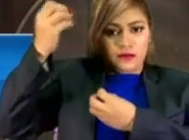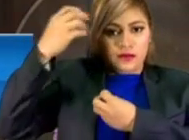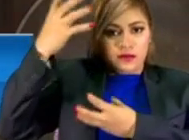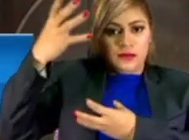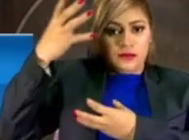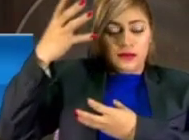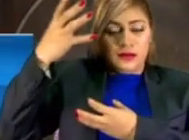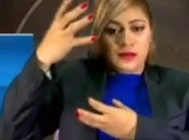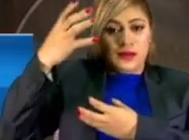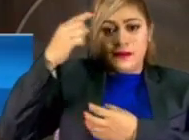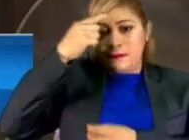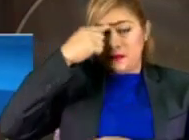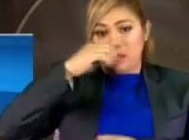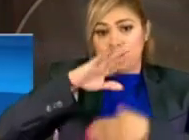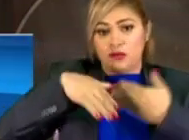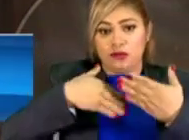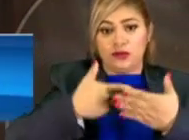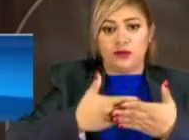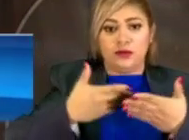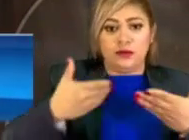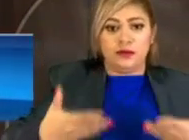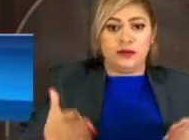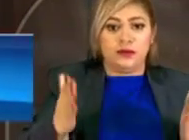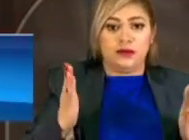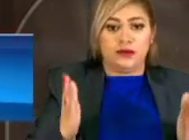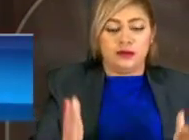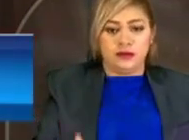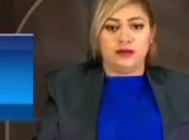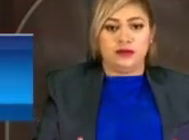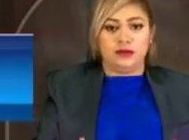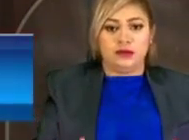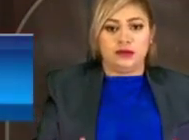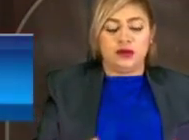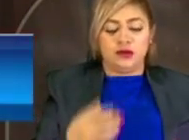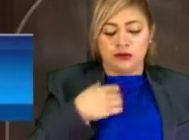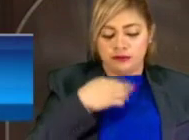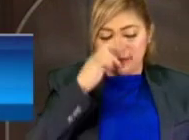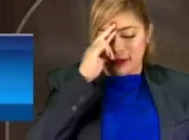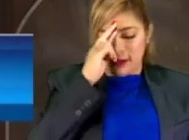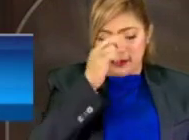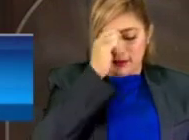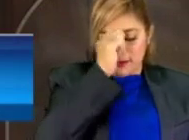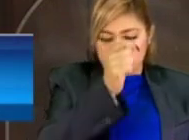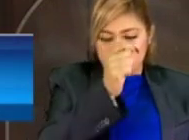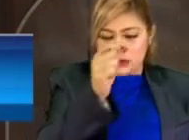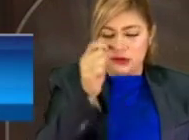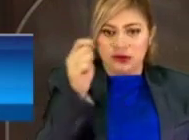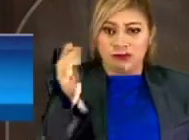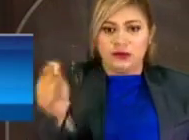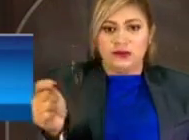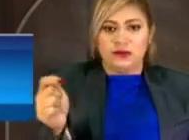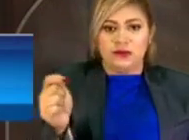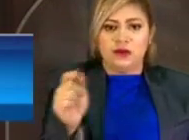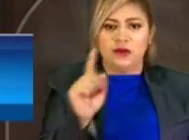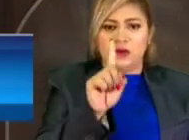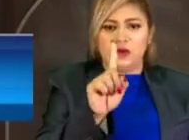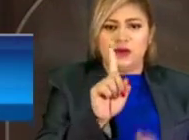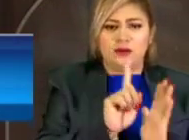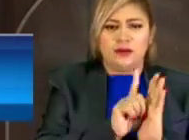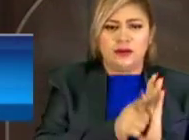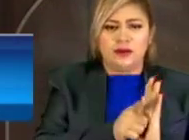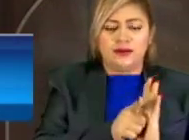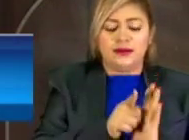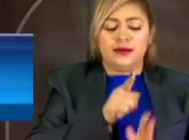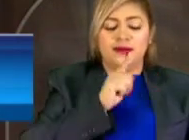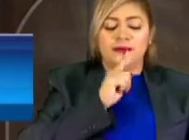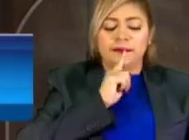la Nación, yo quisiera solicitarle respetuosamente un minuto de silencio,